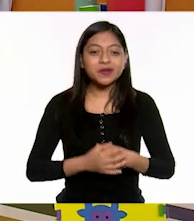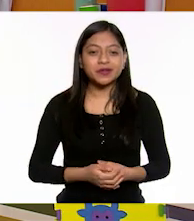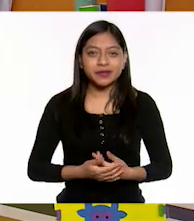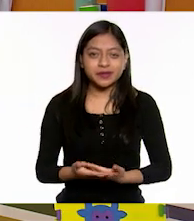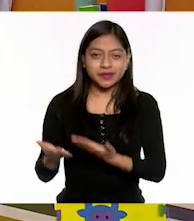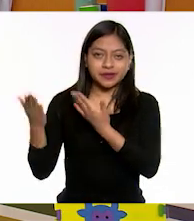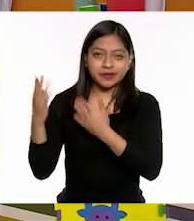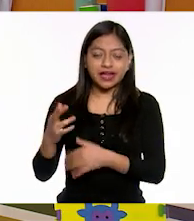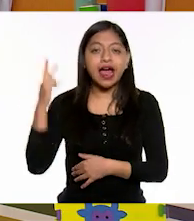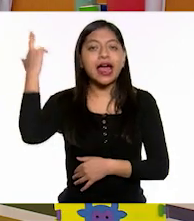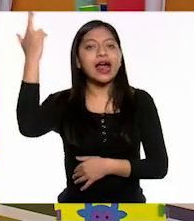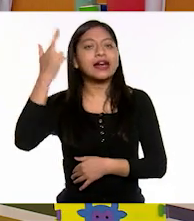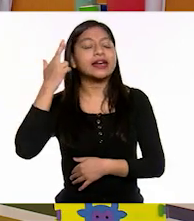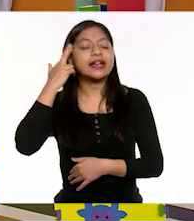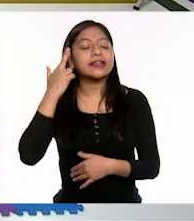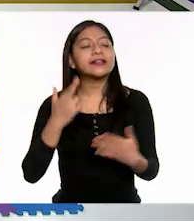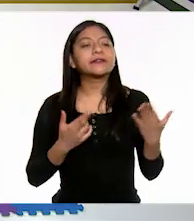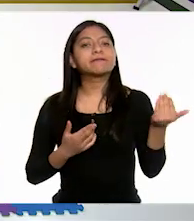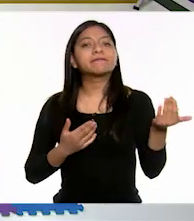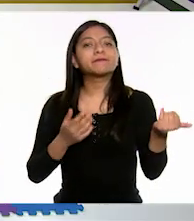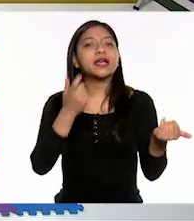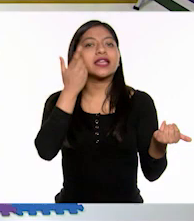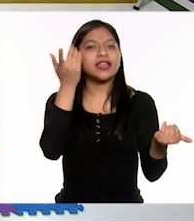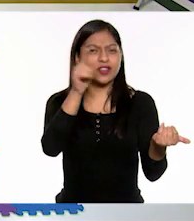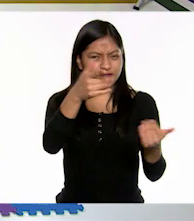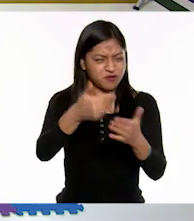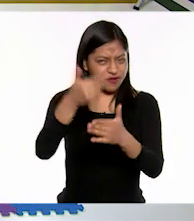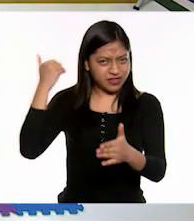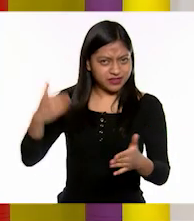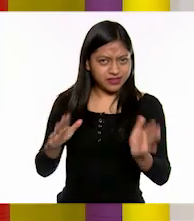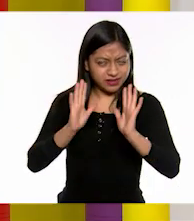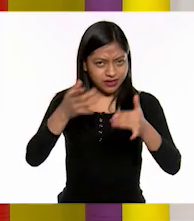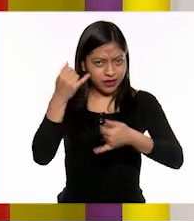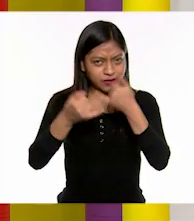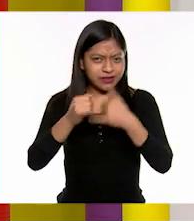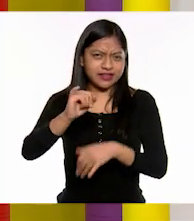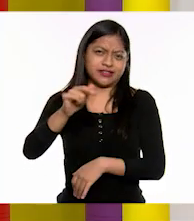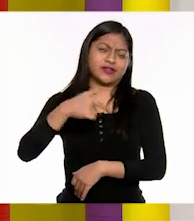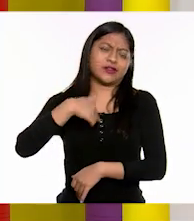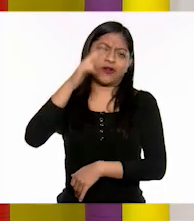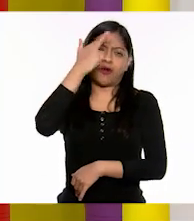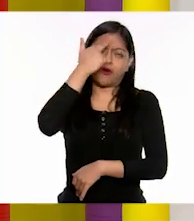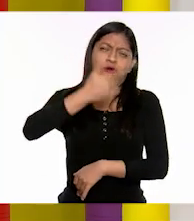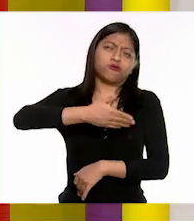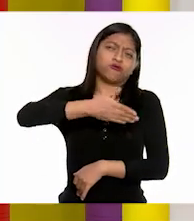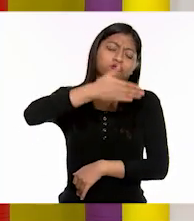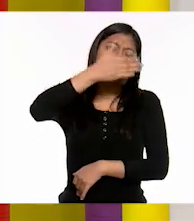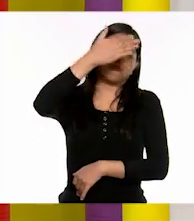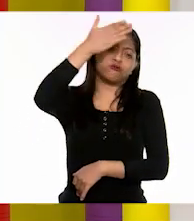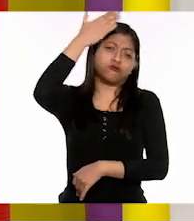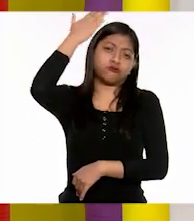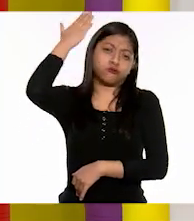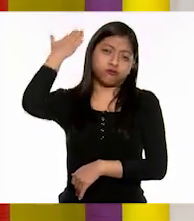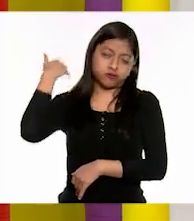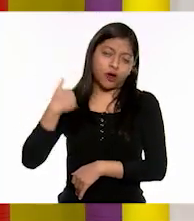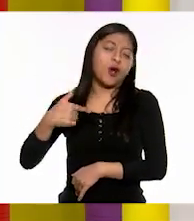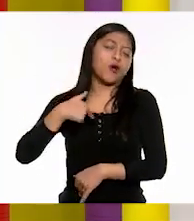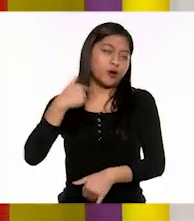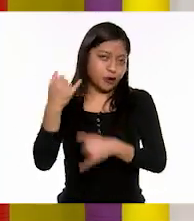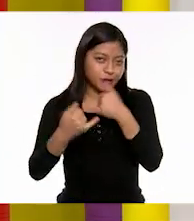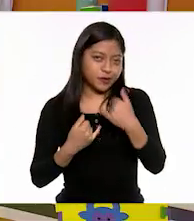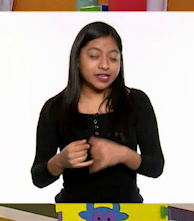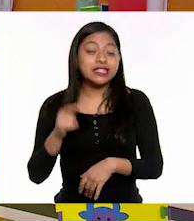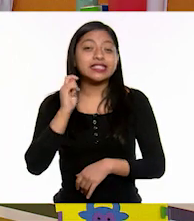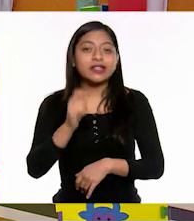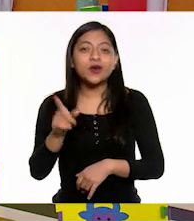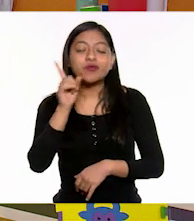reina pide todos los jugadores me acuerdo si muchos años que lo jugué puede ser la reina